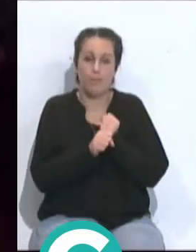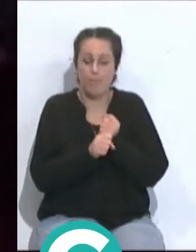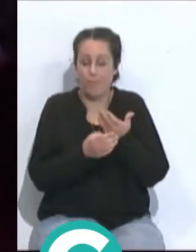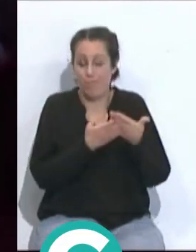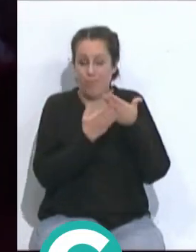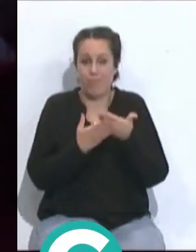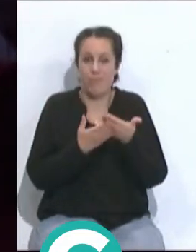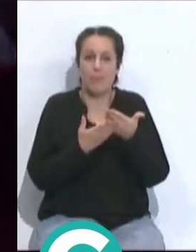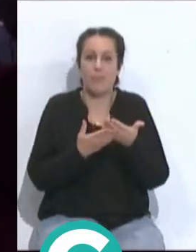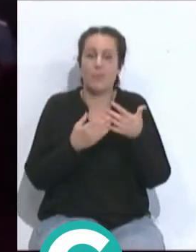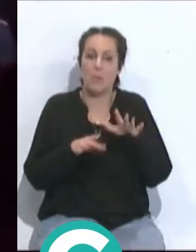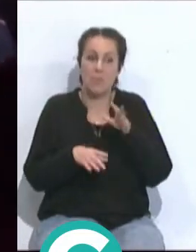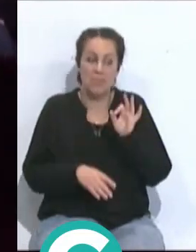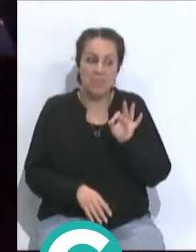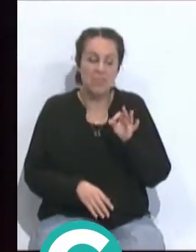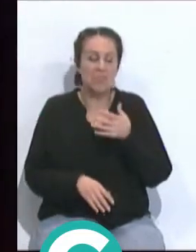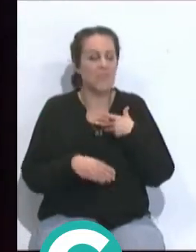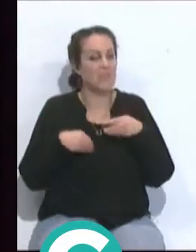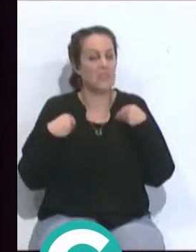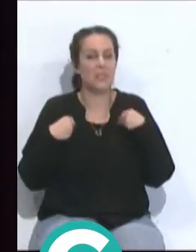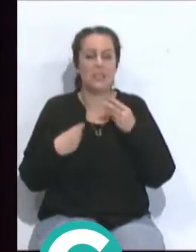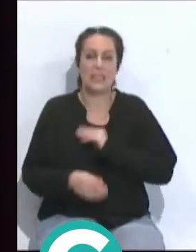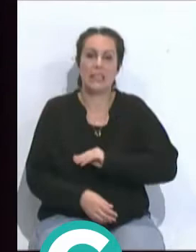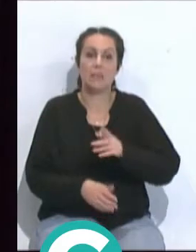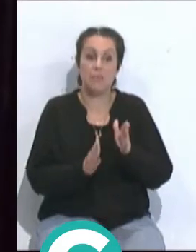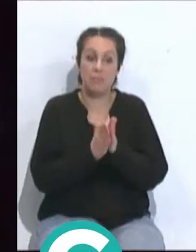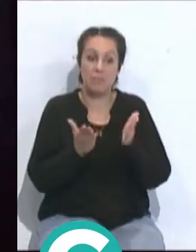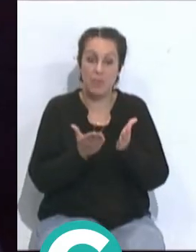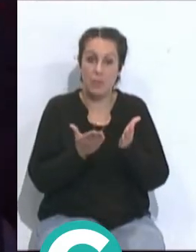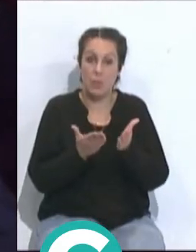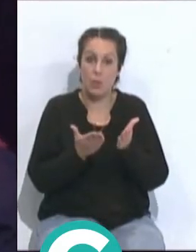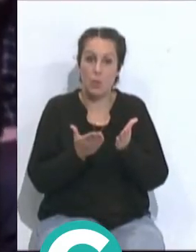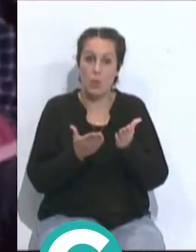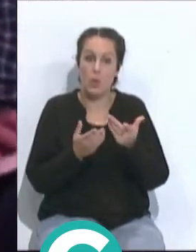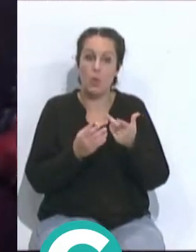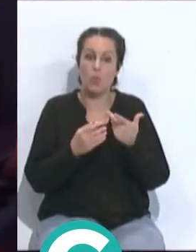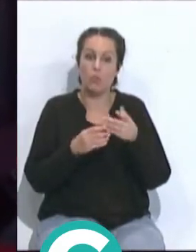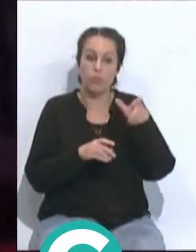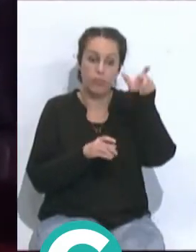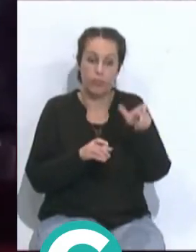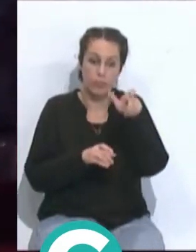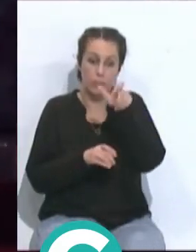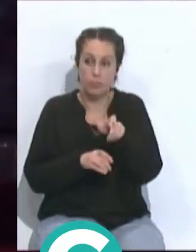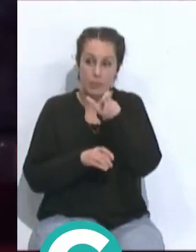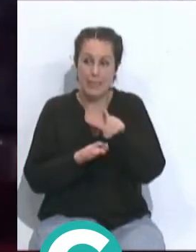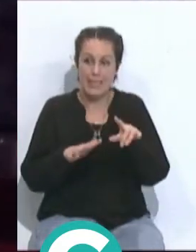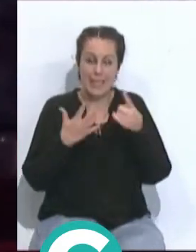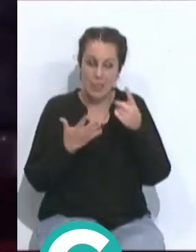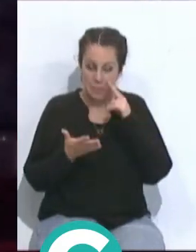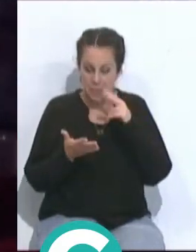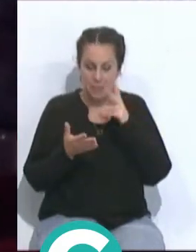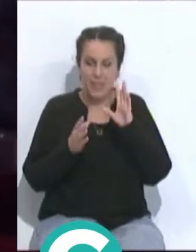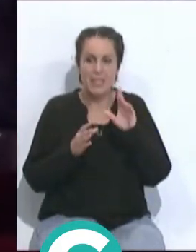estudio. Pero la verdad es que lo he disfrutado bastante. Y el libro se divide en 6 bloques, que lo voy a mirar por aquí. Sí, claro.